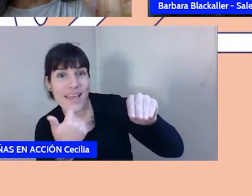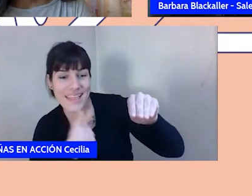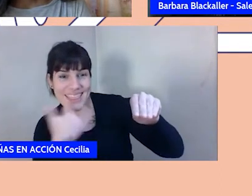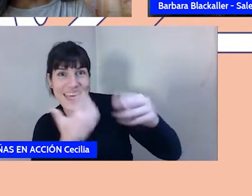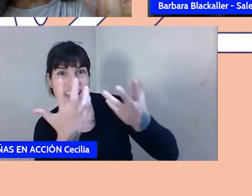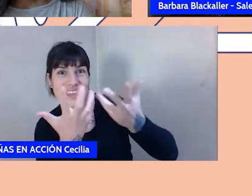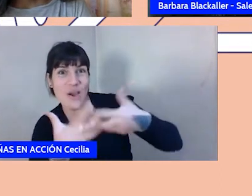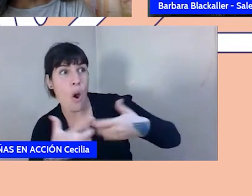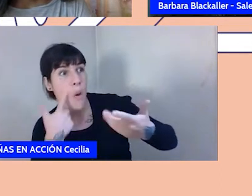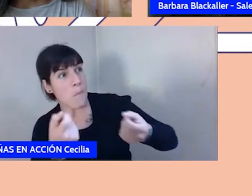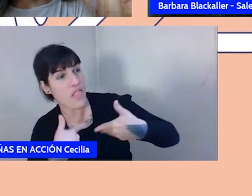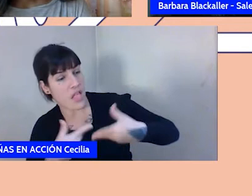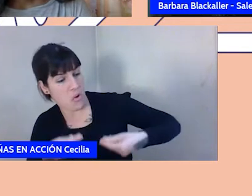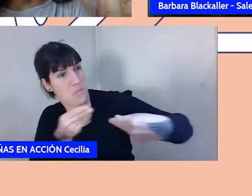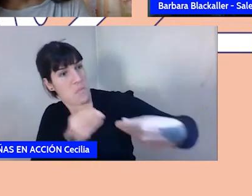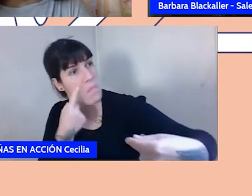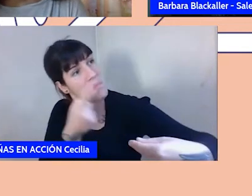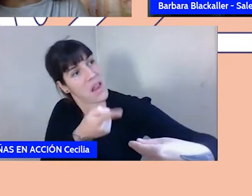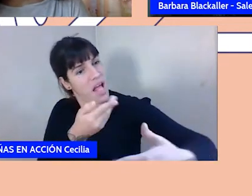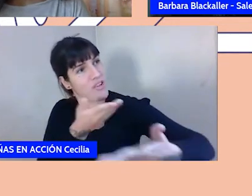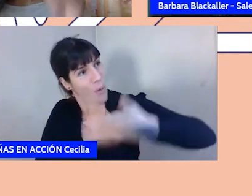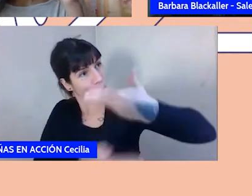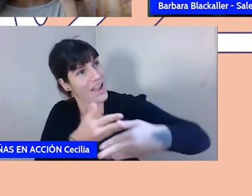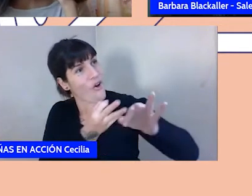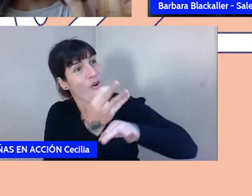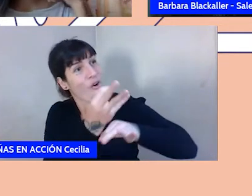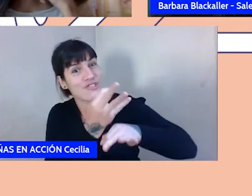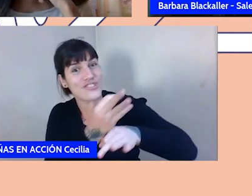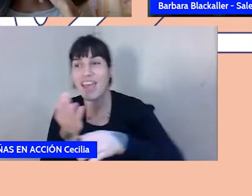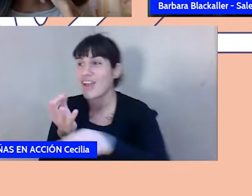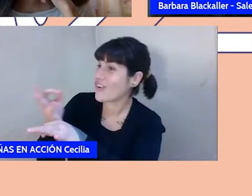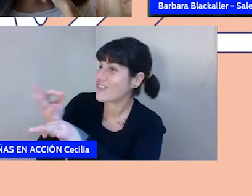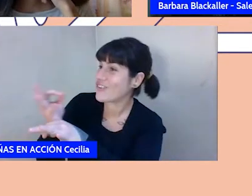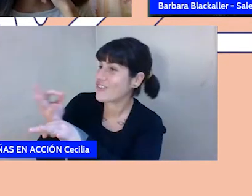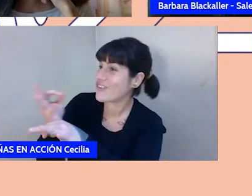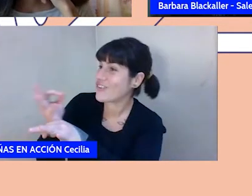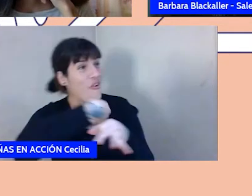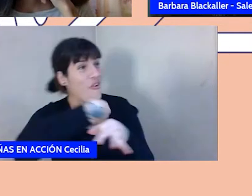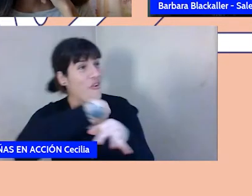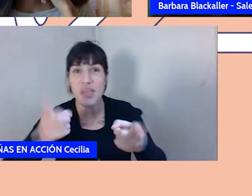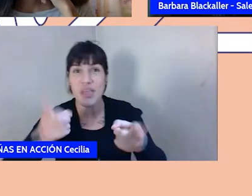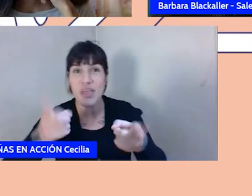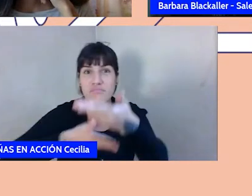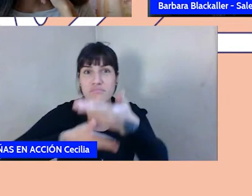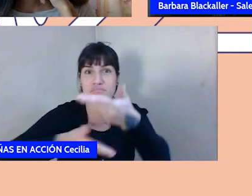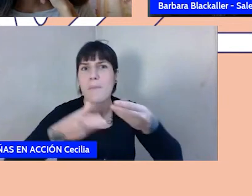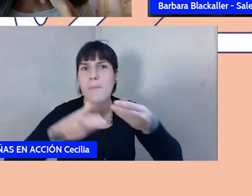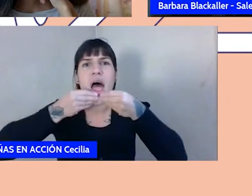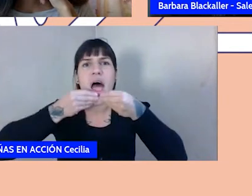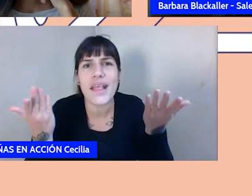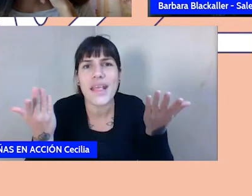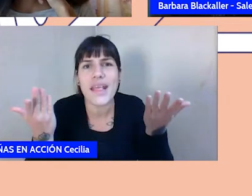compartir consejos. O sea, en realidad es para quienes estén en el sector de alguna manera, incluso desde la periferia, ¿no? A lo mejor no